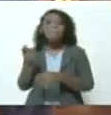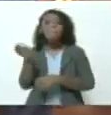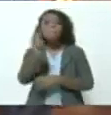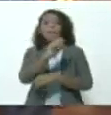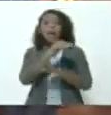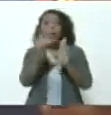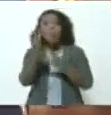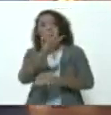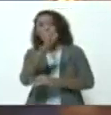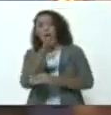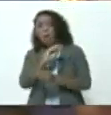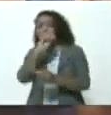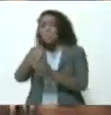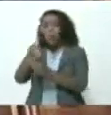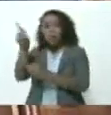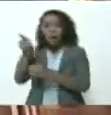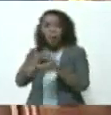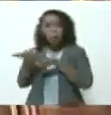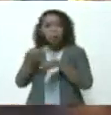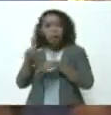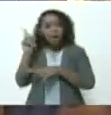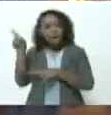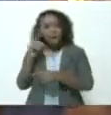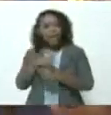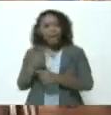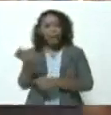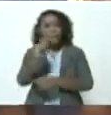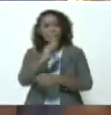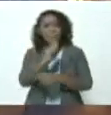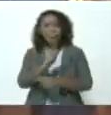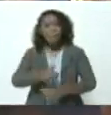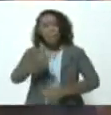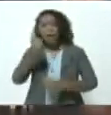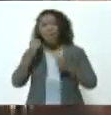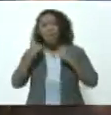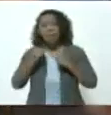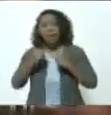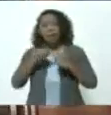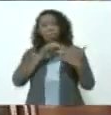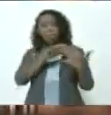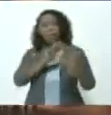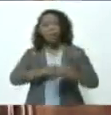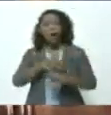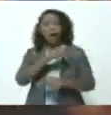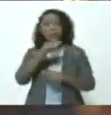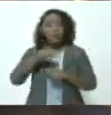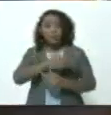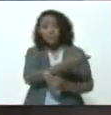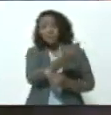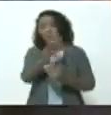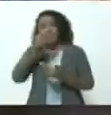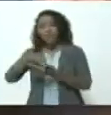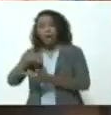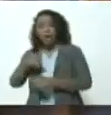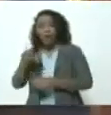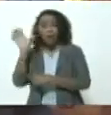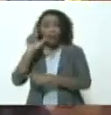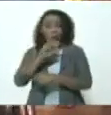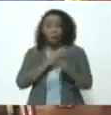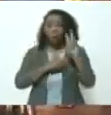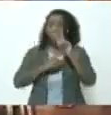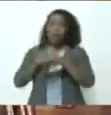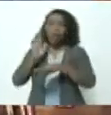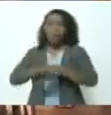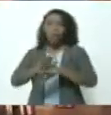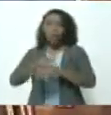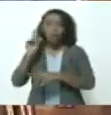Como mes y medio. El mes y medio más fuerte fue el de la batalla, porque después vinimos a Caracas a terminar de grabar todo lo que tenía que ver con las subtramas,